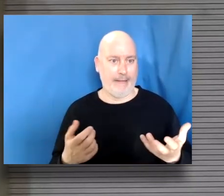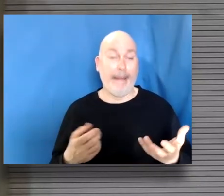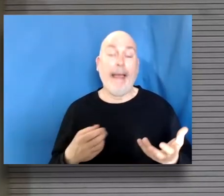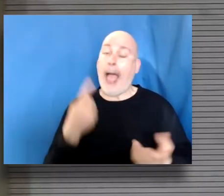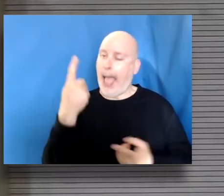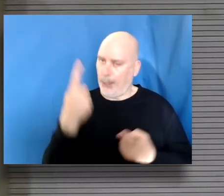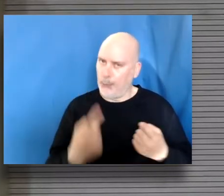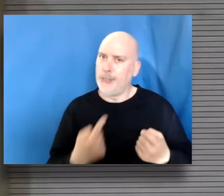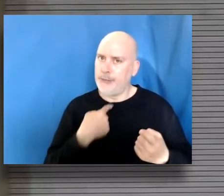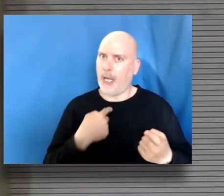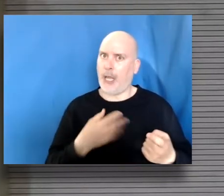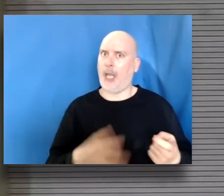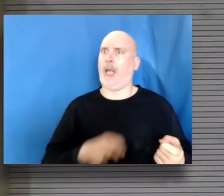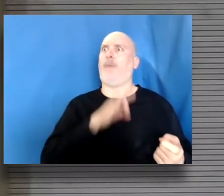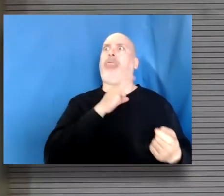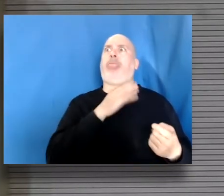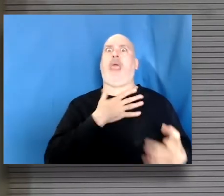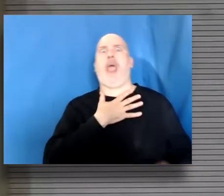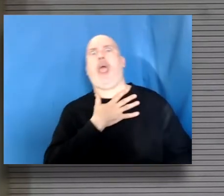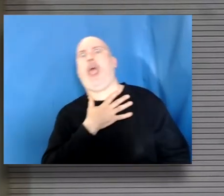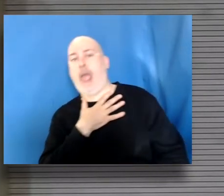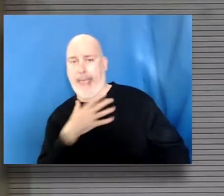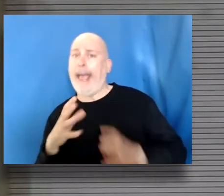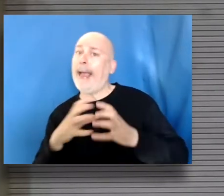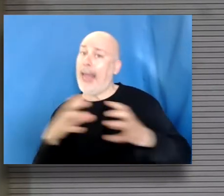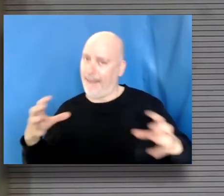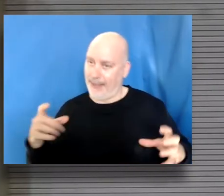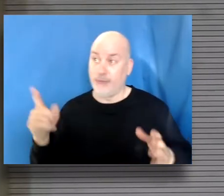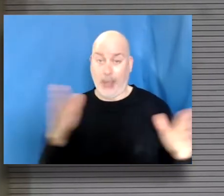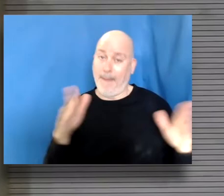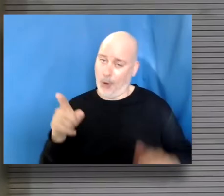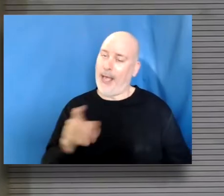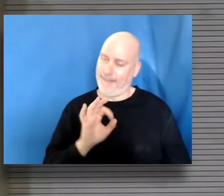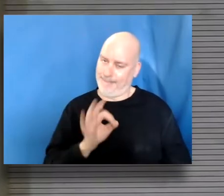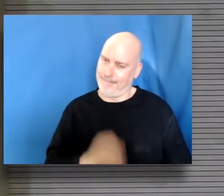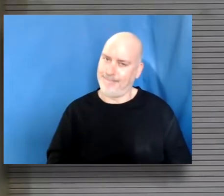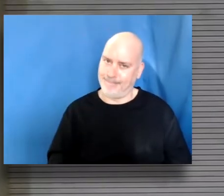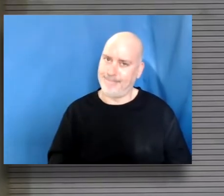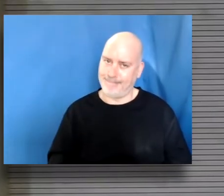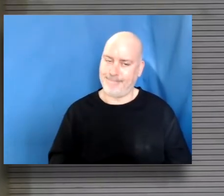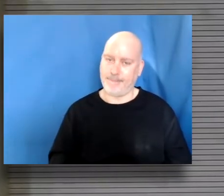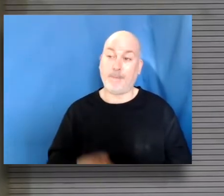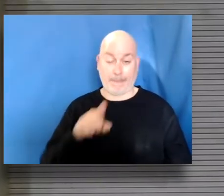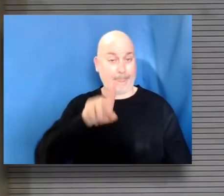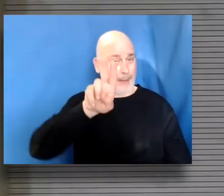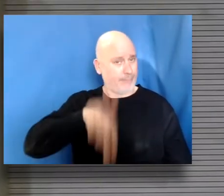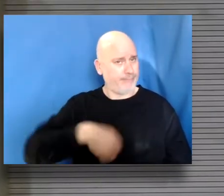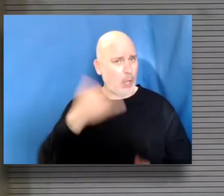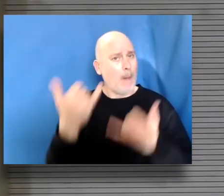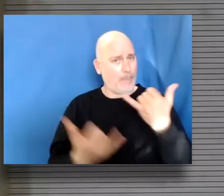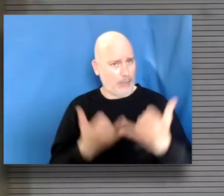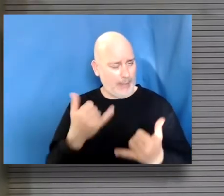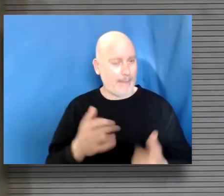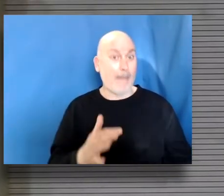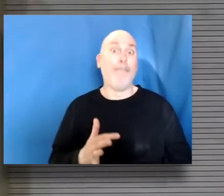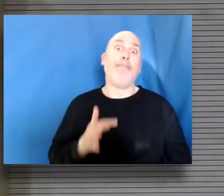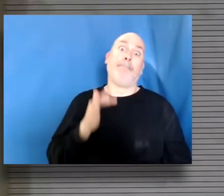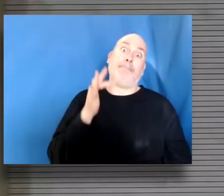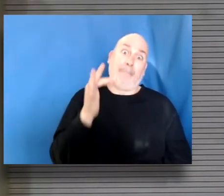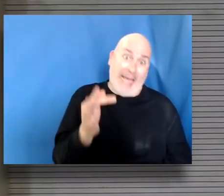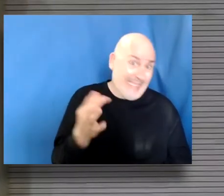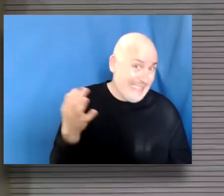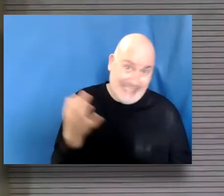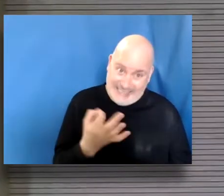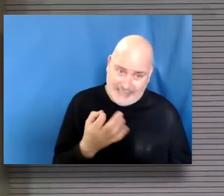de atragantamientos graves por castañas en esa época. Es un problema y además sobreañadido de que si estamos